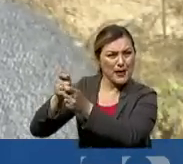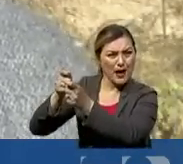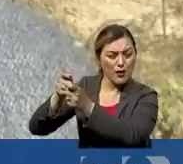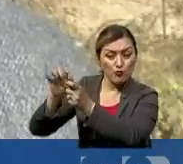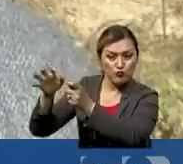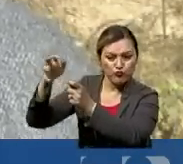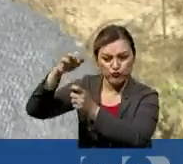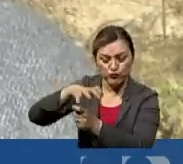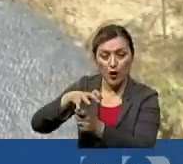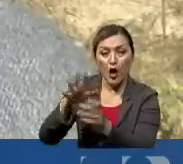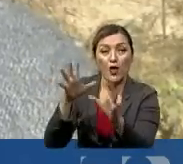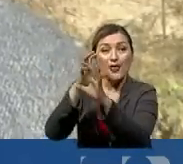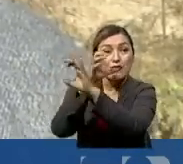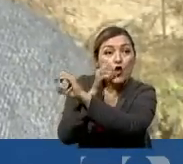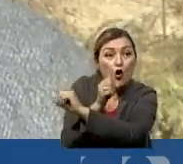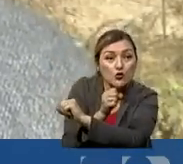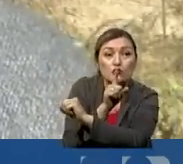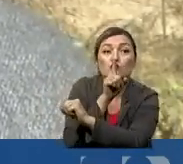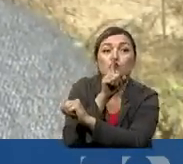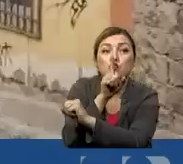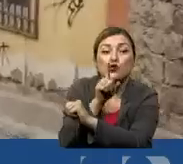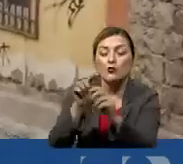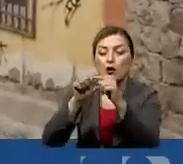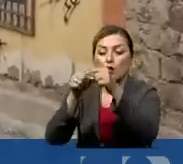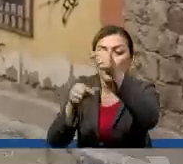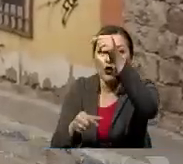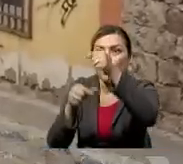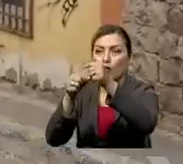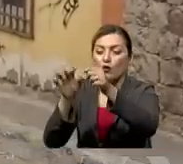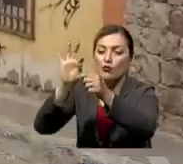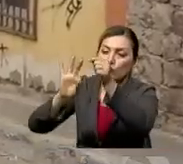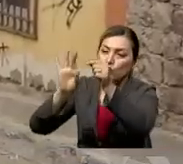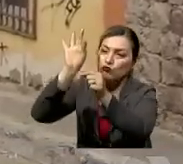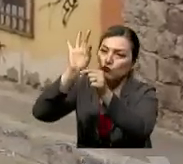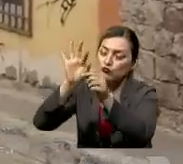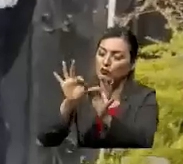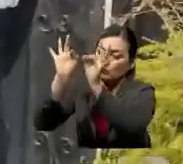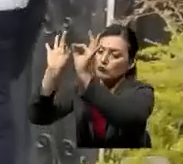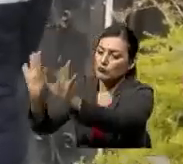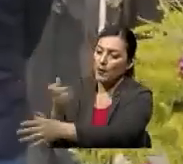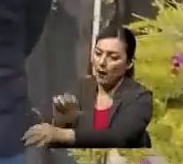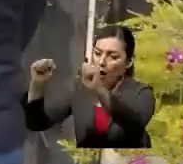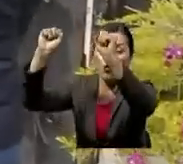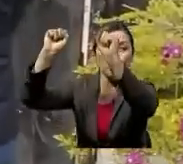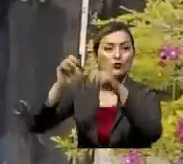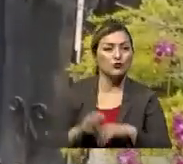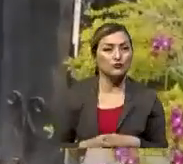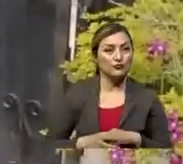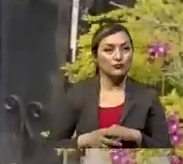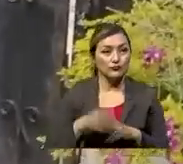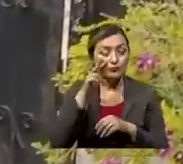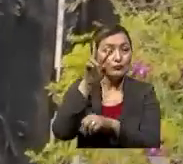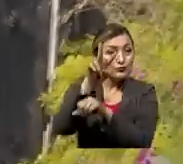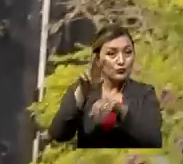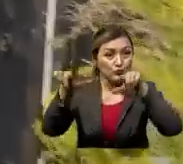eso y después de noche, dinamitan. La Agencia Metropolitana de Control realizó una inspección en el lugar junto a